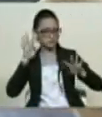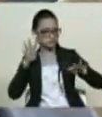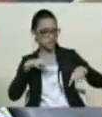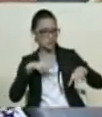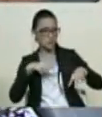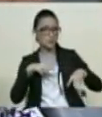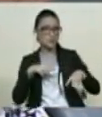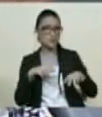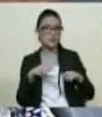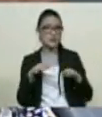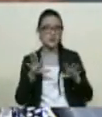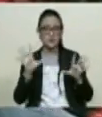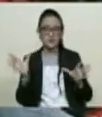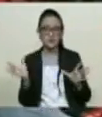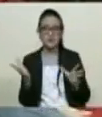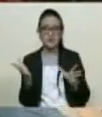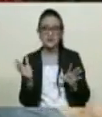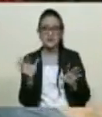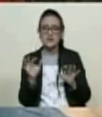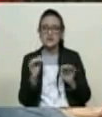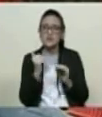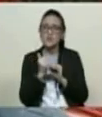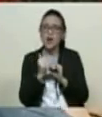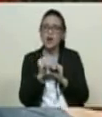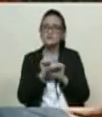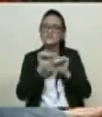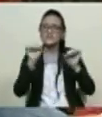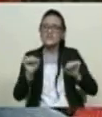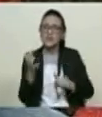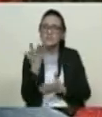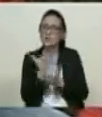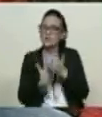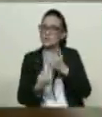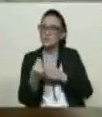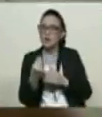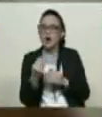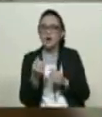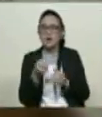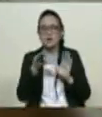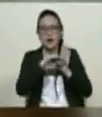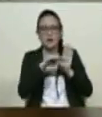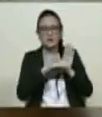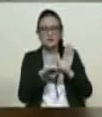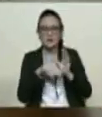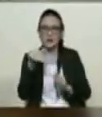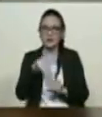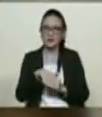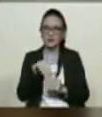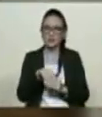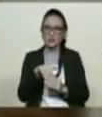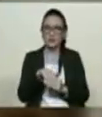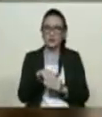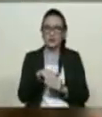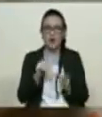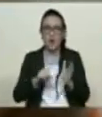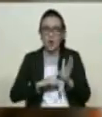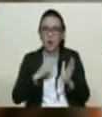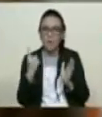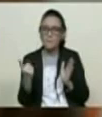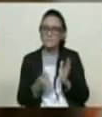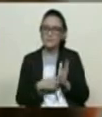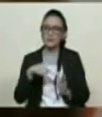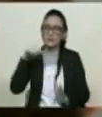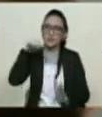un sistema de garantías electorales, no son garantías así nomás, es un sistema completo,